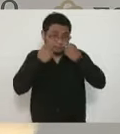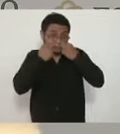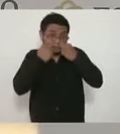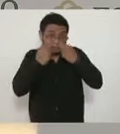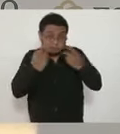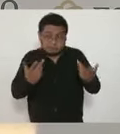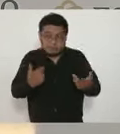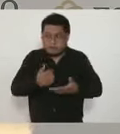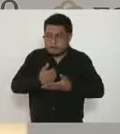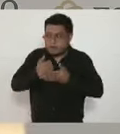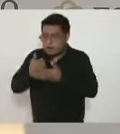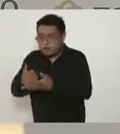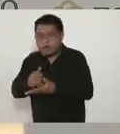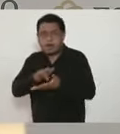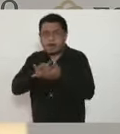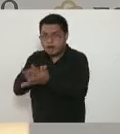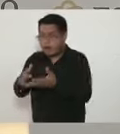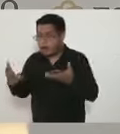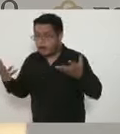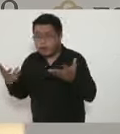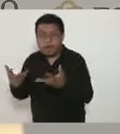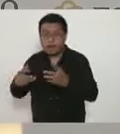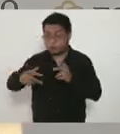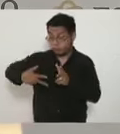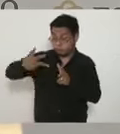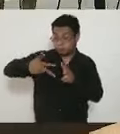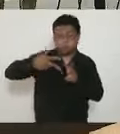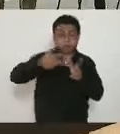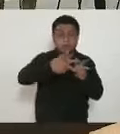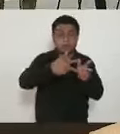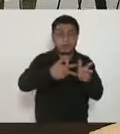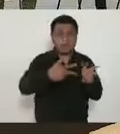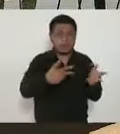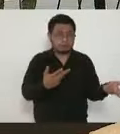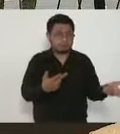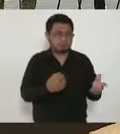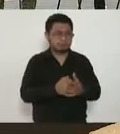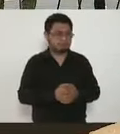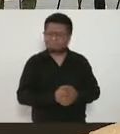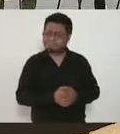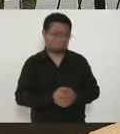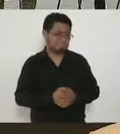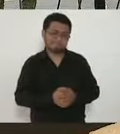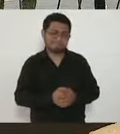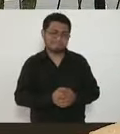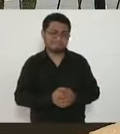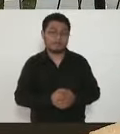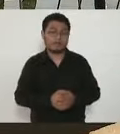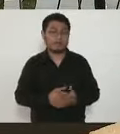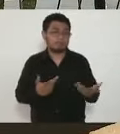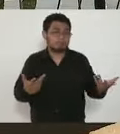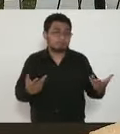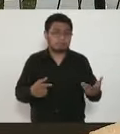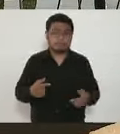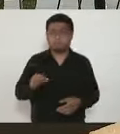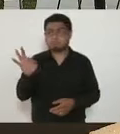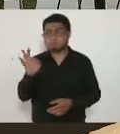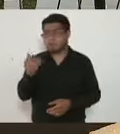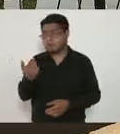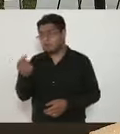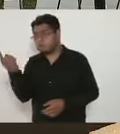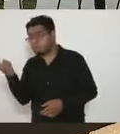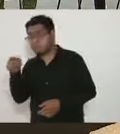concesionar, privatizar el ferrocarril del sureste. Se privatizaron los ferrocarriles de